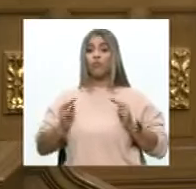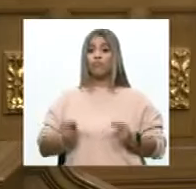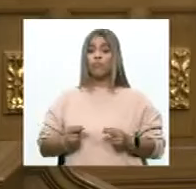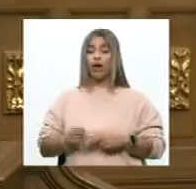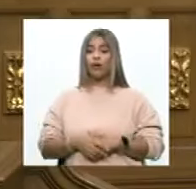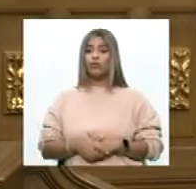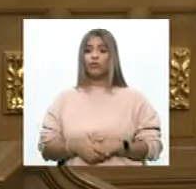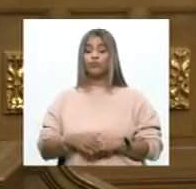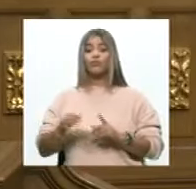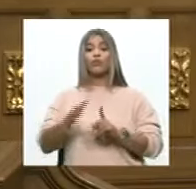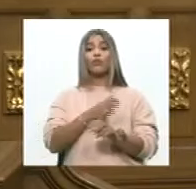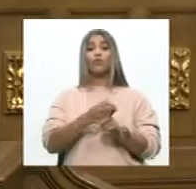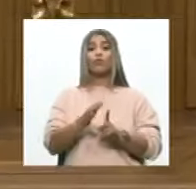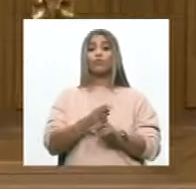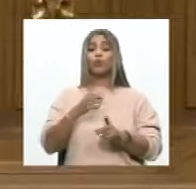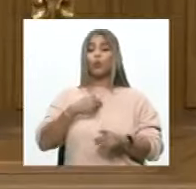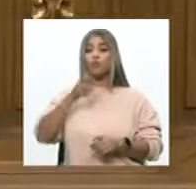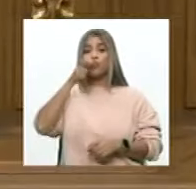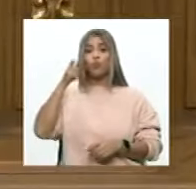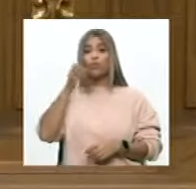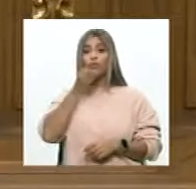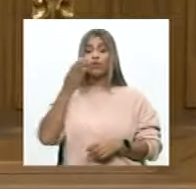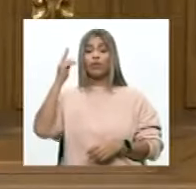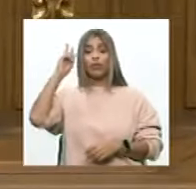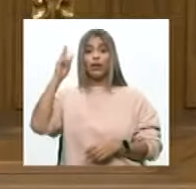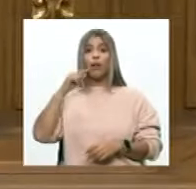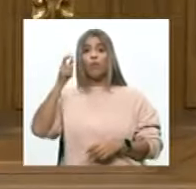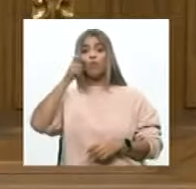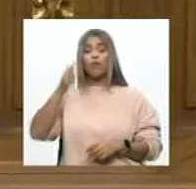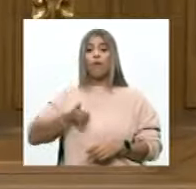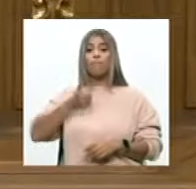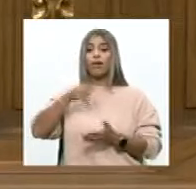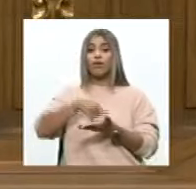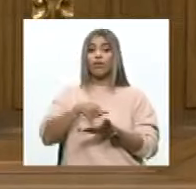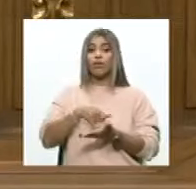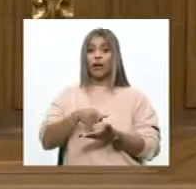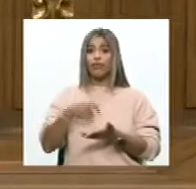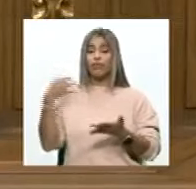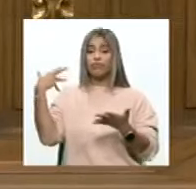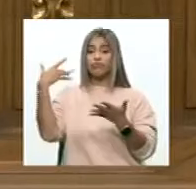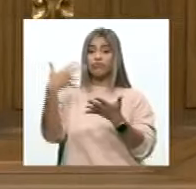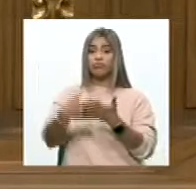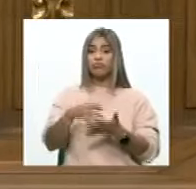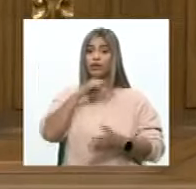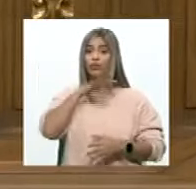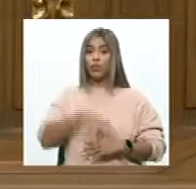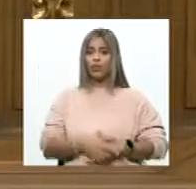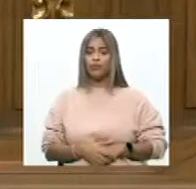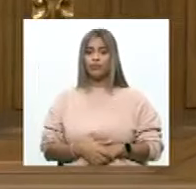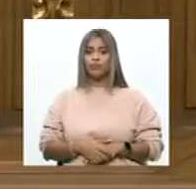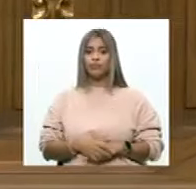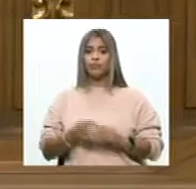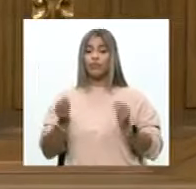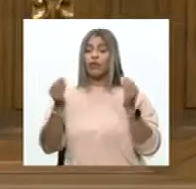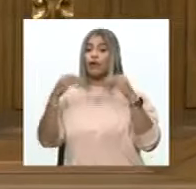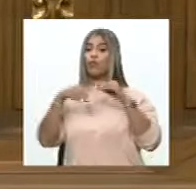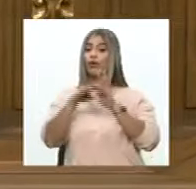nuestros pueblos indígenas, quien ha sido la población más vulnerable a lo largo de nuestra historia.